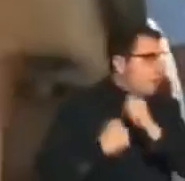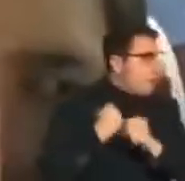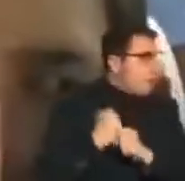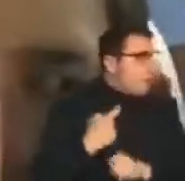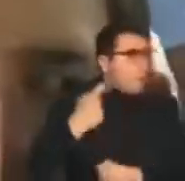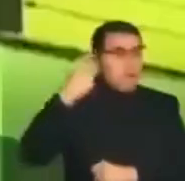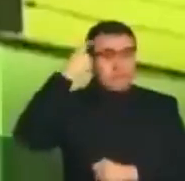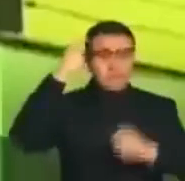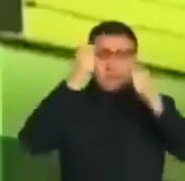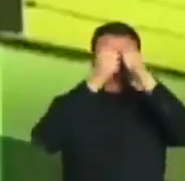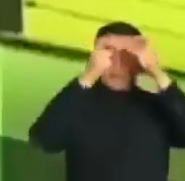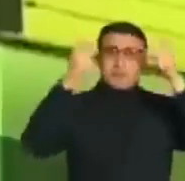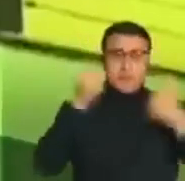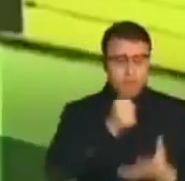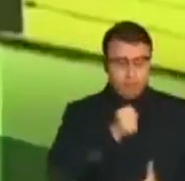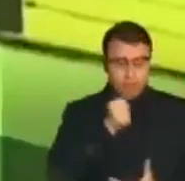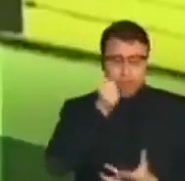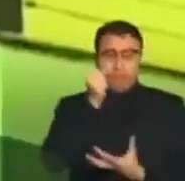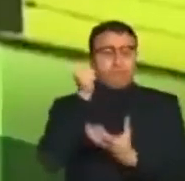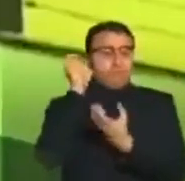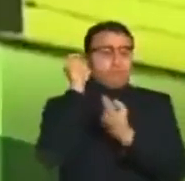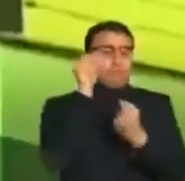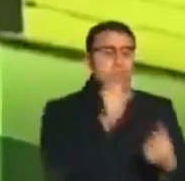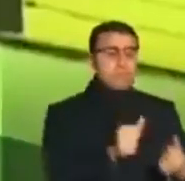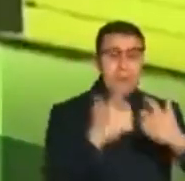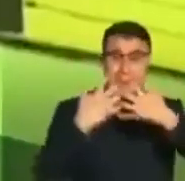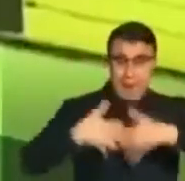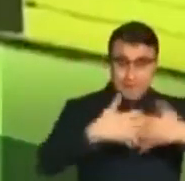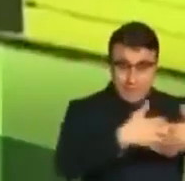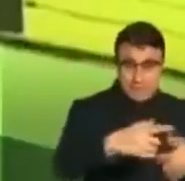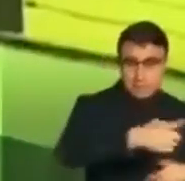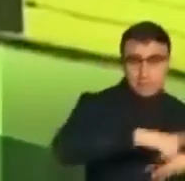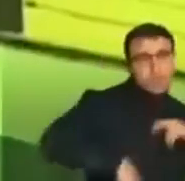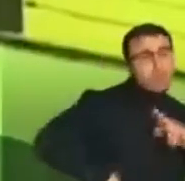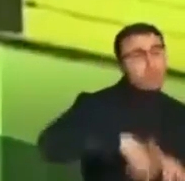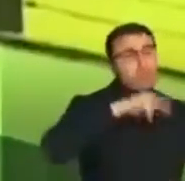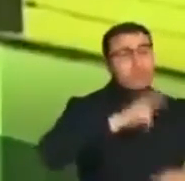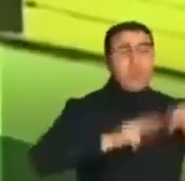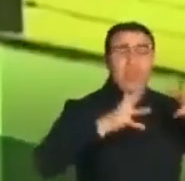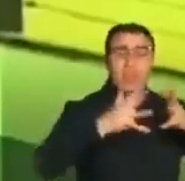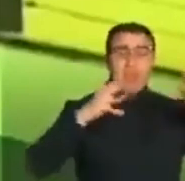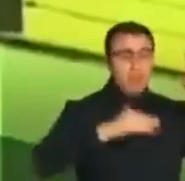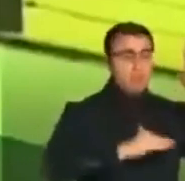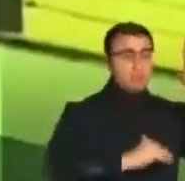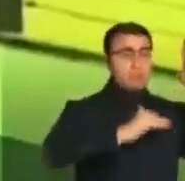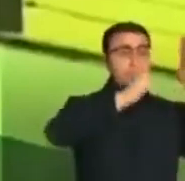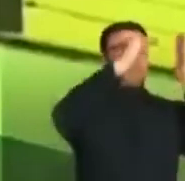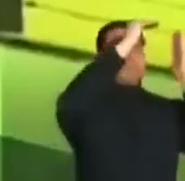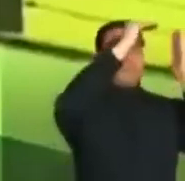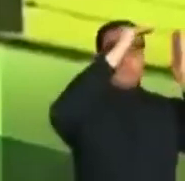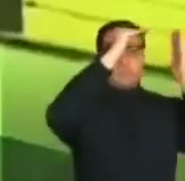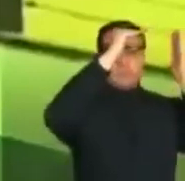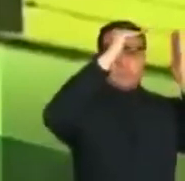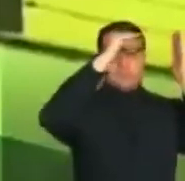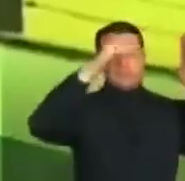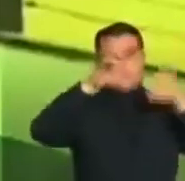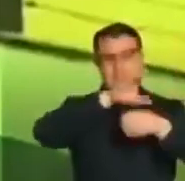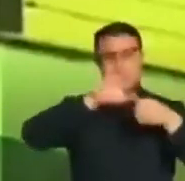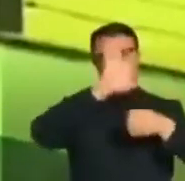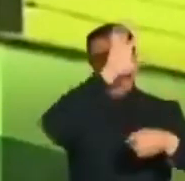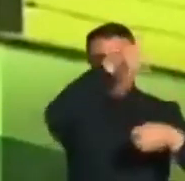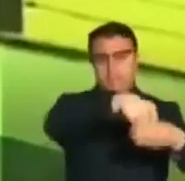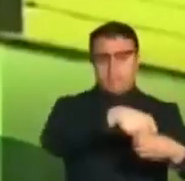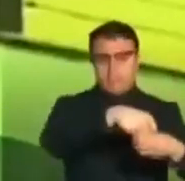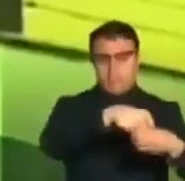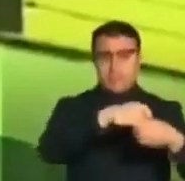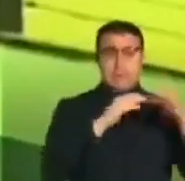recursos públicos a empresarios que construyen en escala soluciones de vivienda, generalmente urbanas y